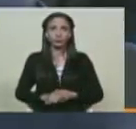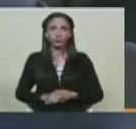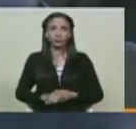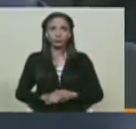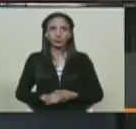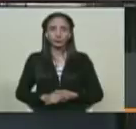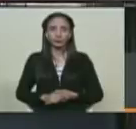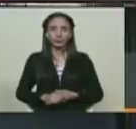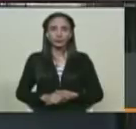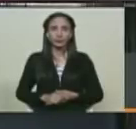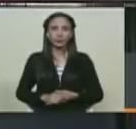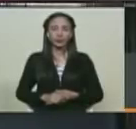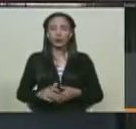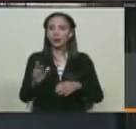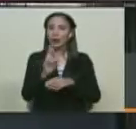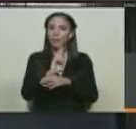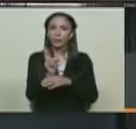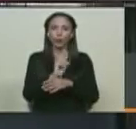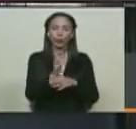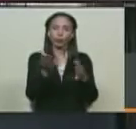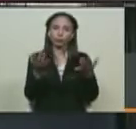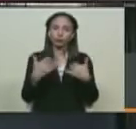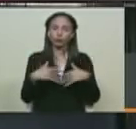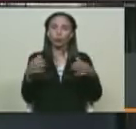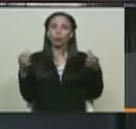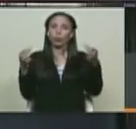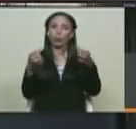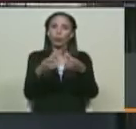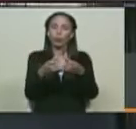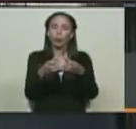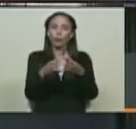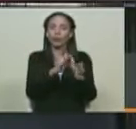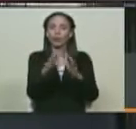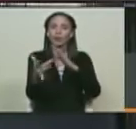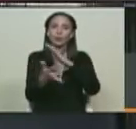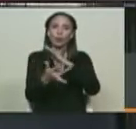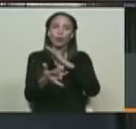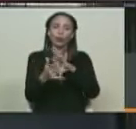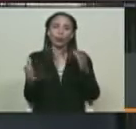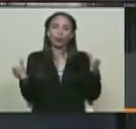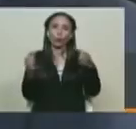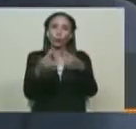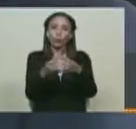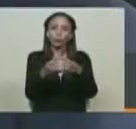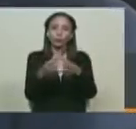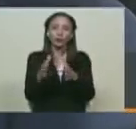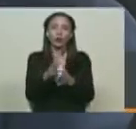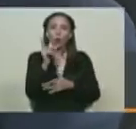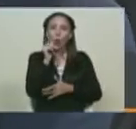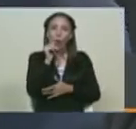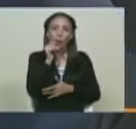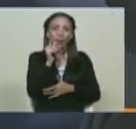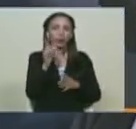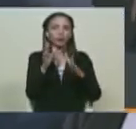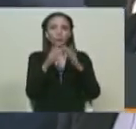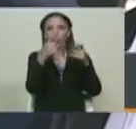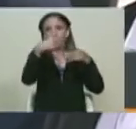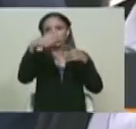En la medida, Tarek, compañeros del equipo tecnológico, Machado.